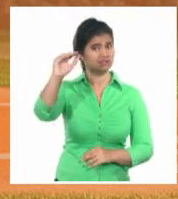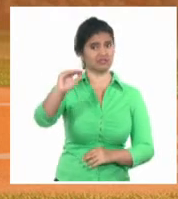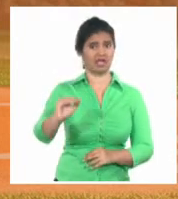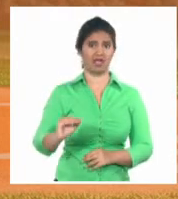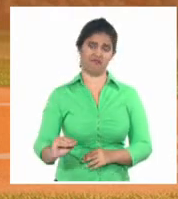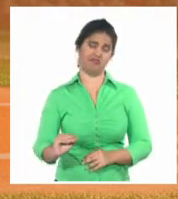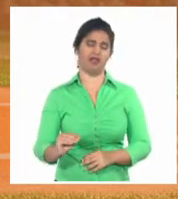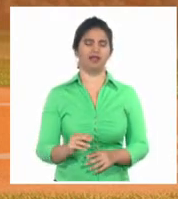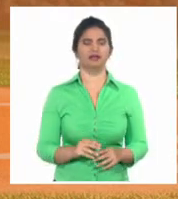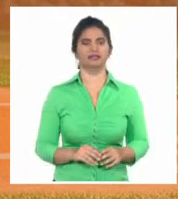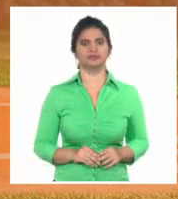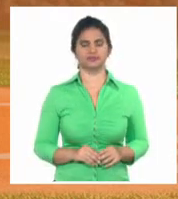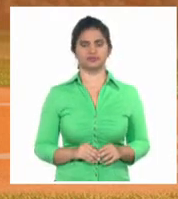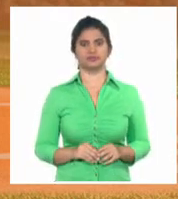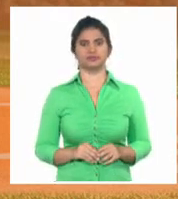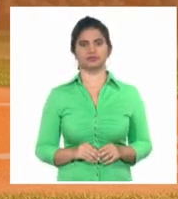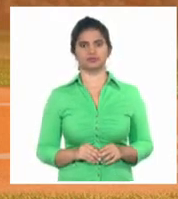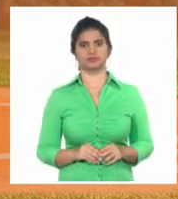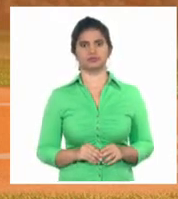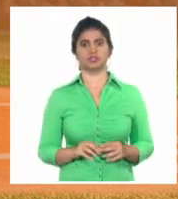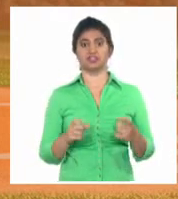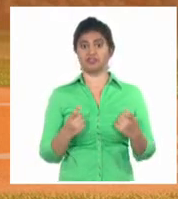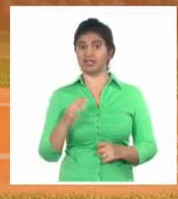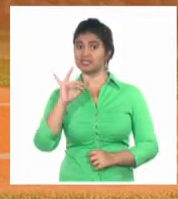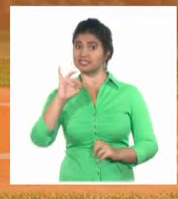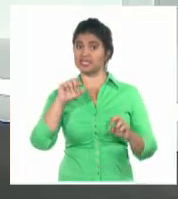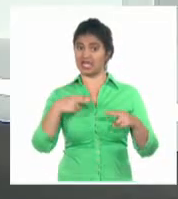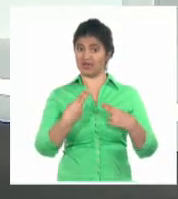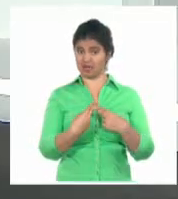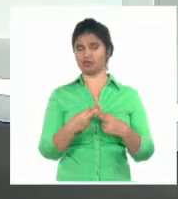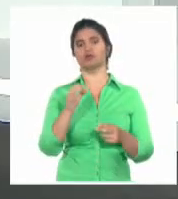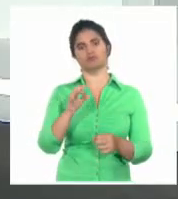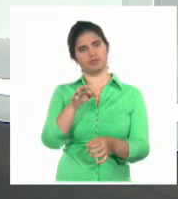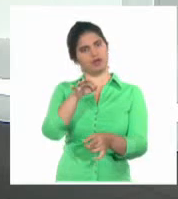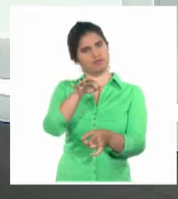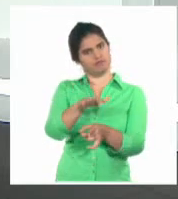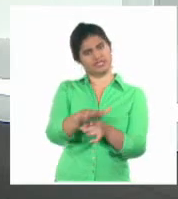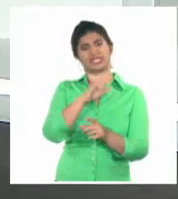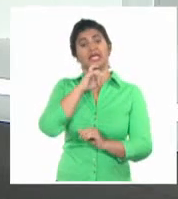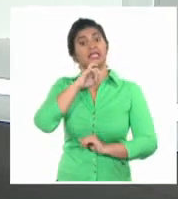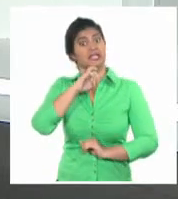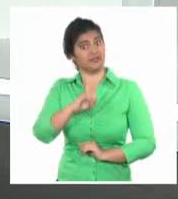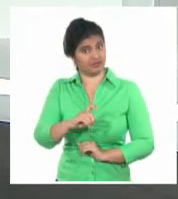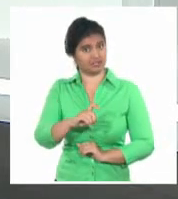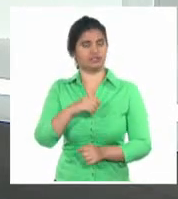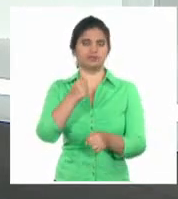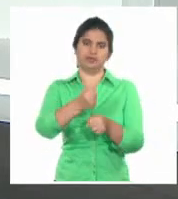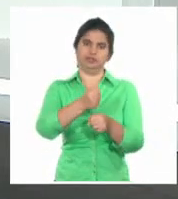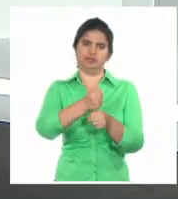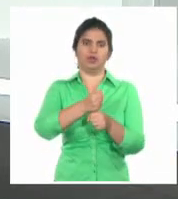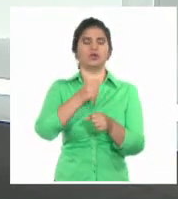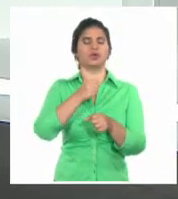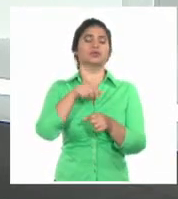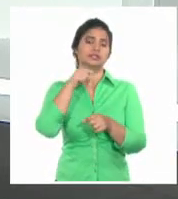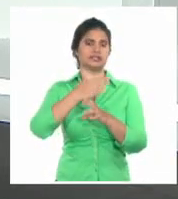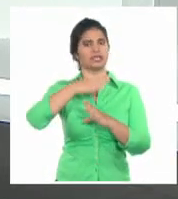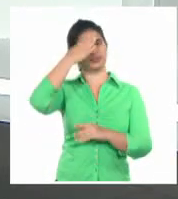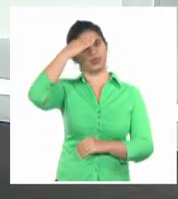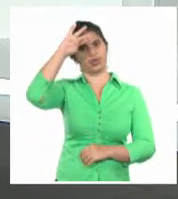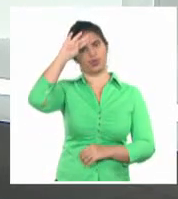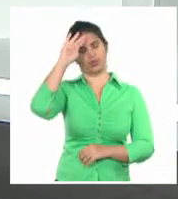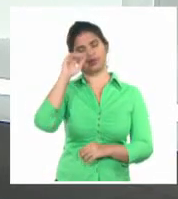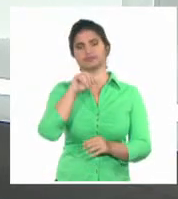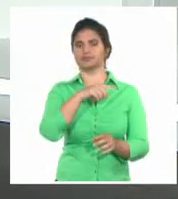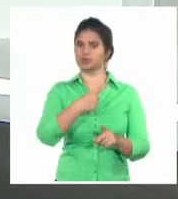cuarto lugar, cuando apenas restan 7 partidos por jugar. Muy difícil la misión de las avispas cuando queda muy poco tiempo. Cambiamos de